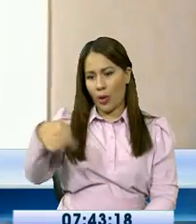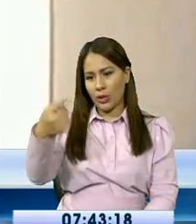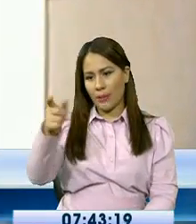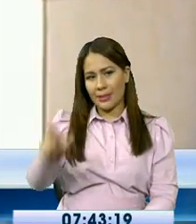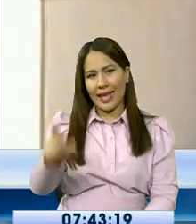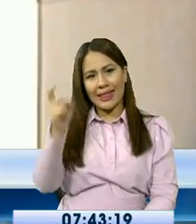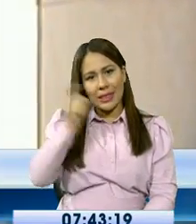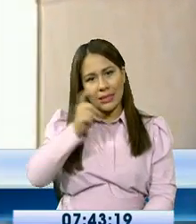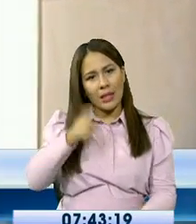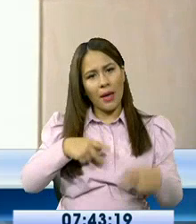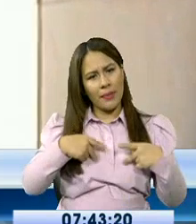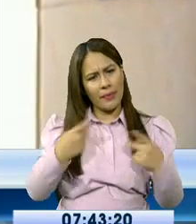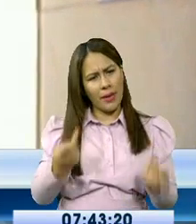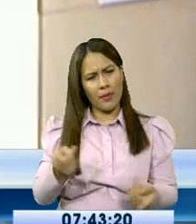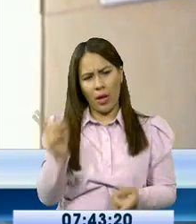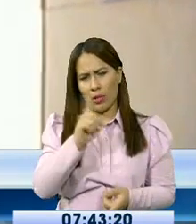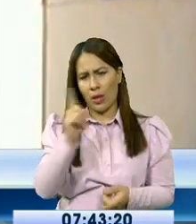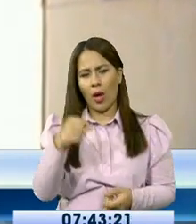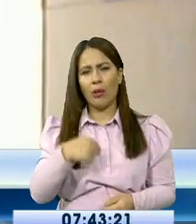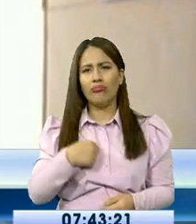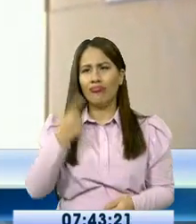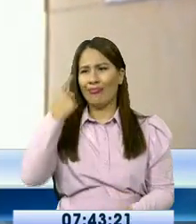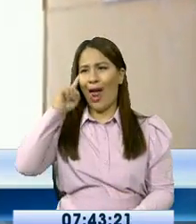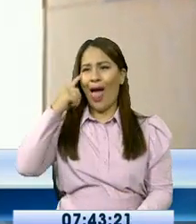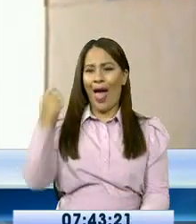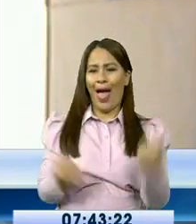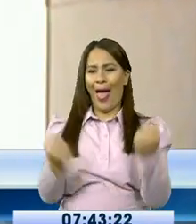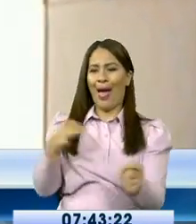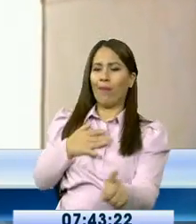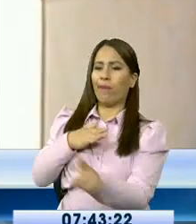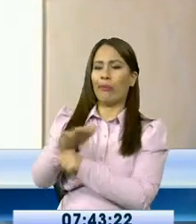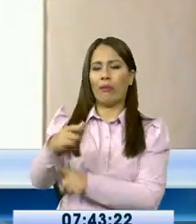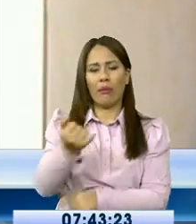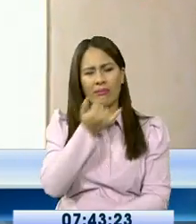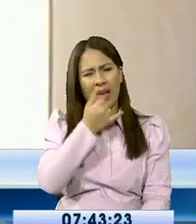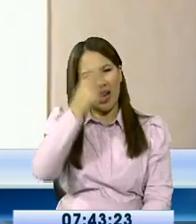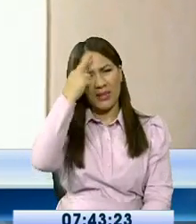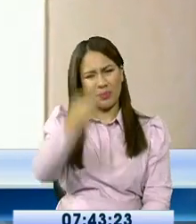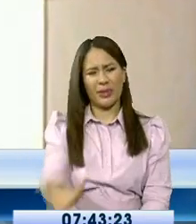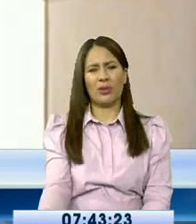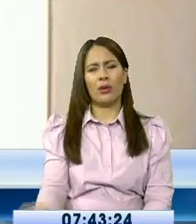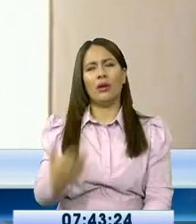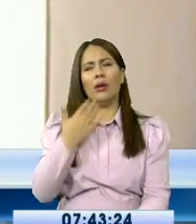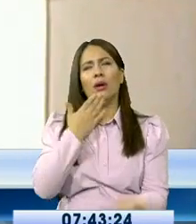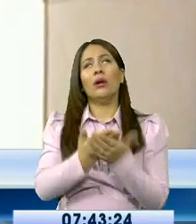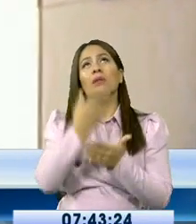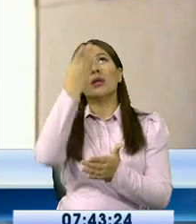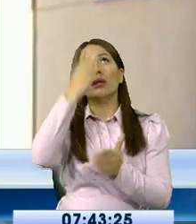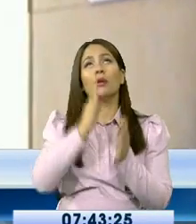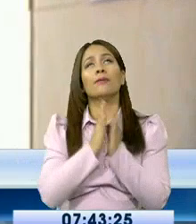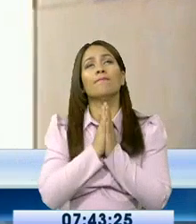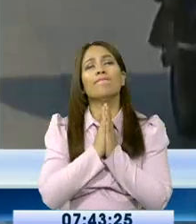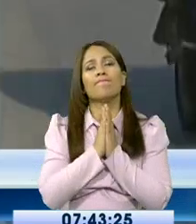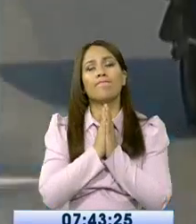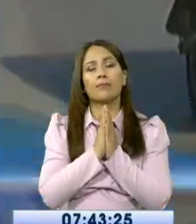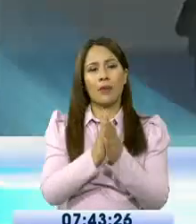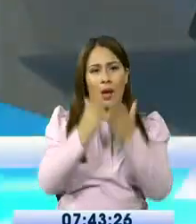necesitamos también vivir. No es justo que alguien venga y te quite la vida así de repente. Gracias a Dios esperamos que no pase